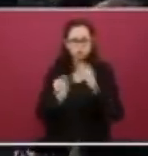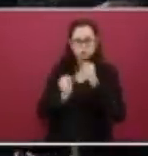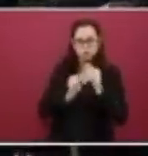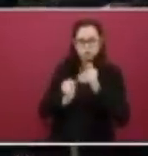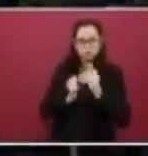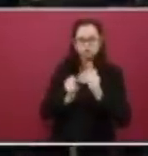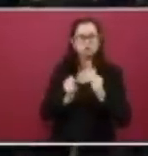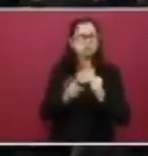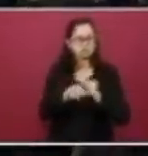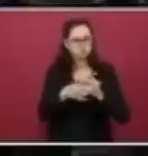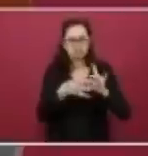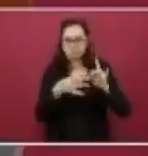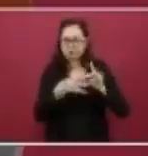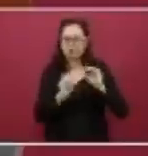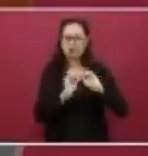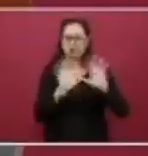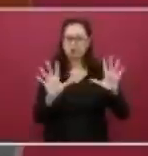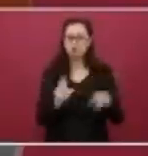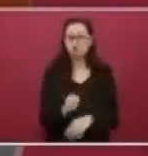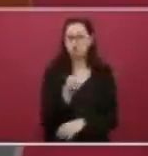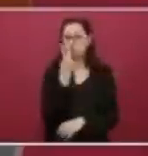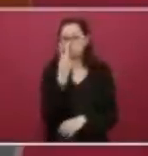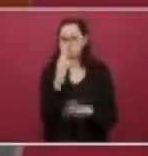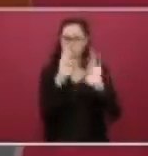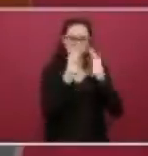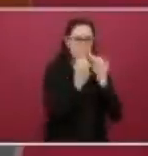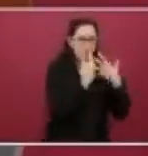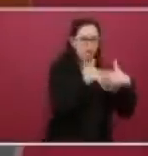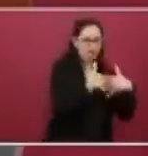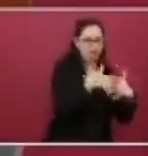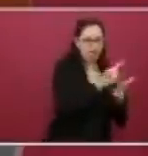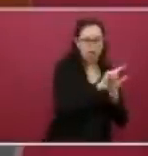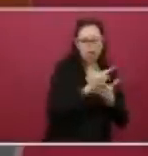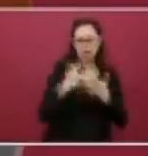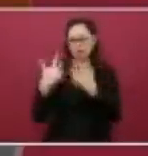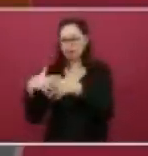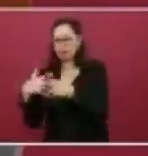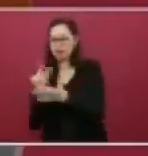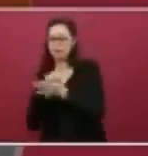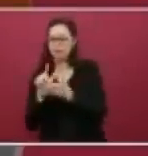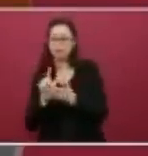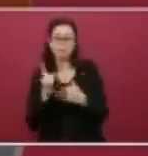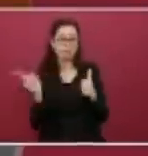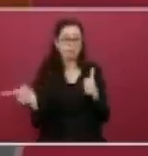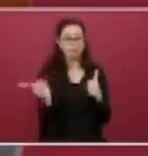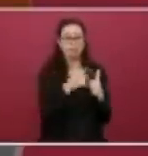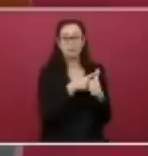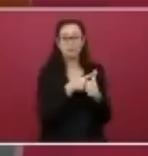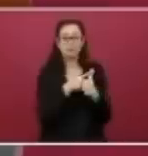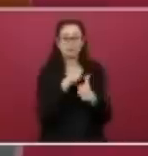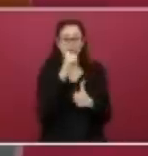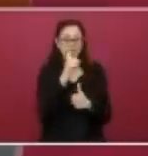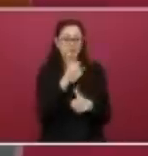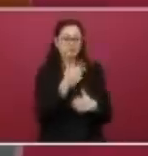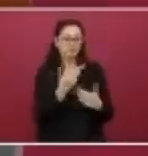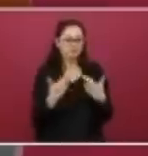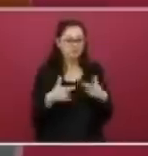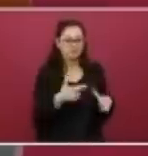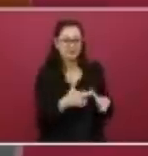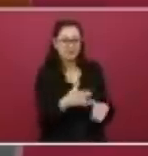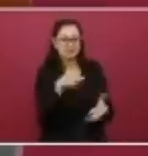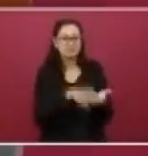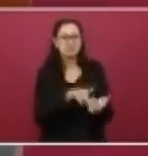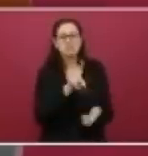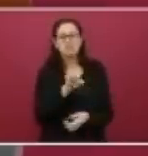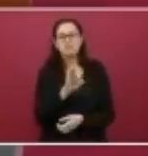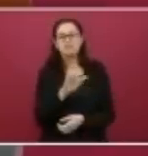de tratamiento en primer lugar hay que tener presente que la cuenca es deficitaria yo sé que para la gente no es muy obvio porque tiene la